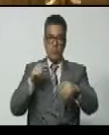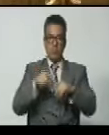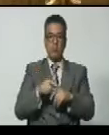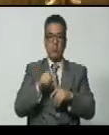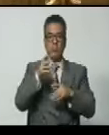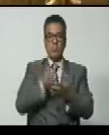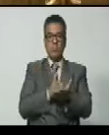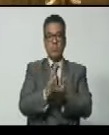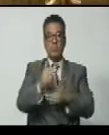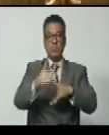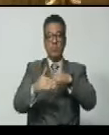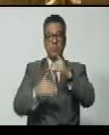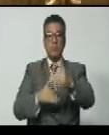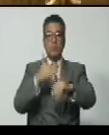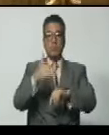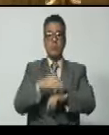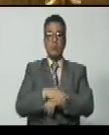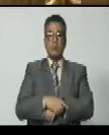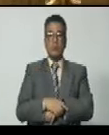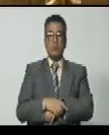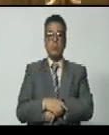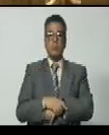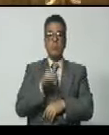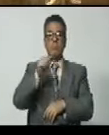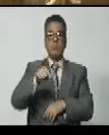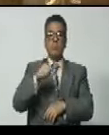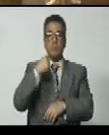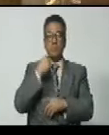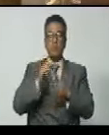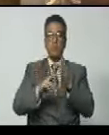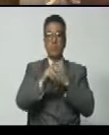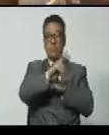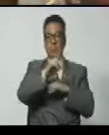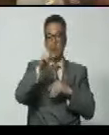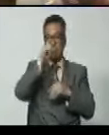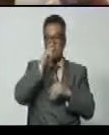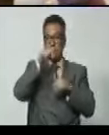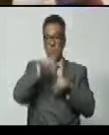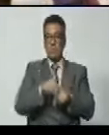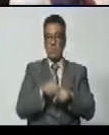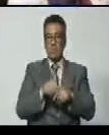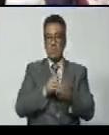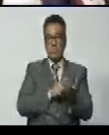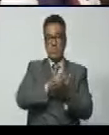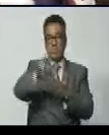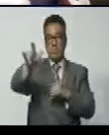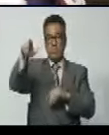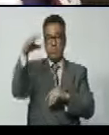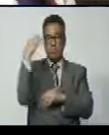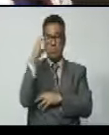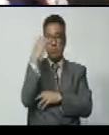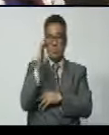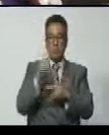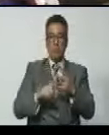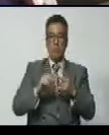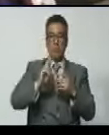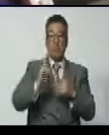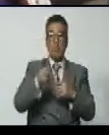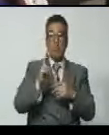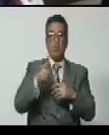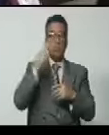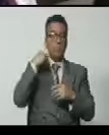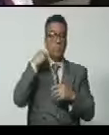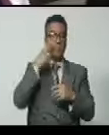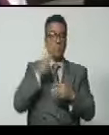para seguir avanzando. Ella a esos 21 años viajó a Colombia, fue a Haití, para